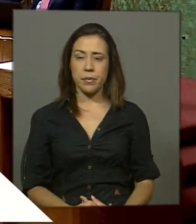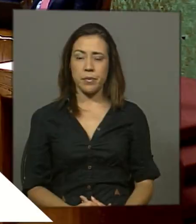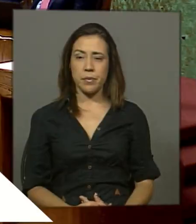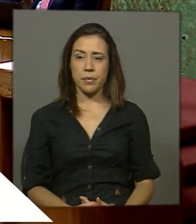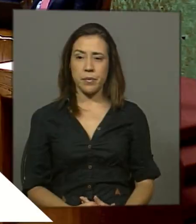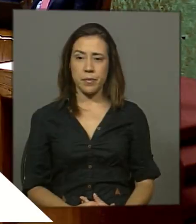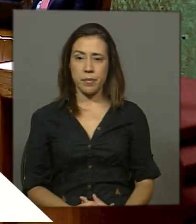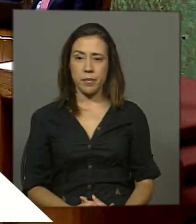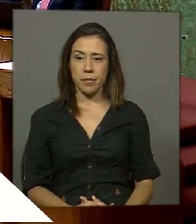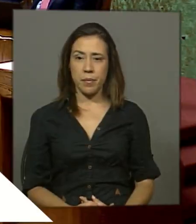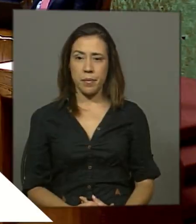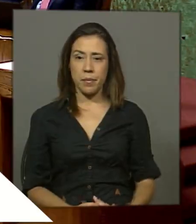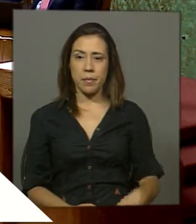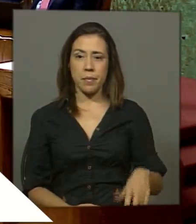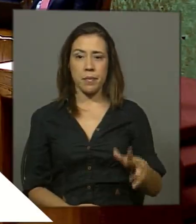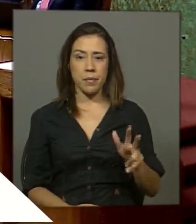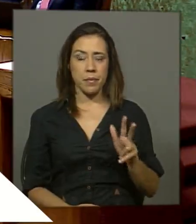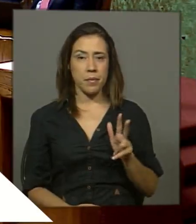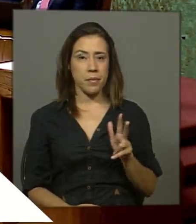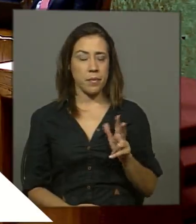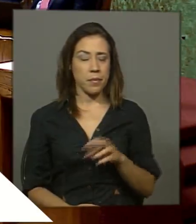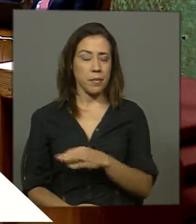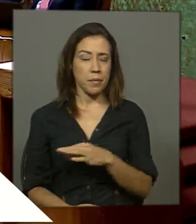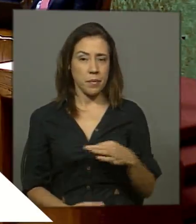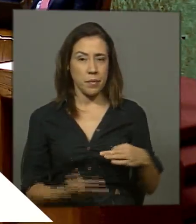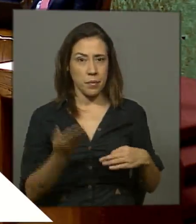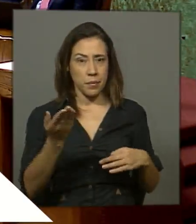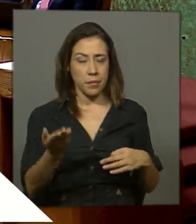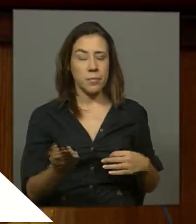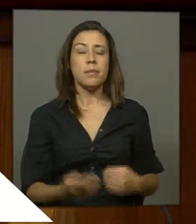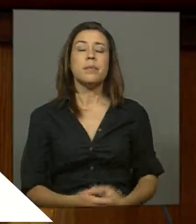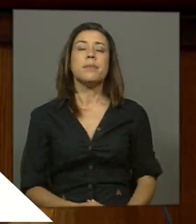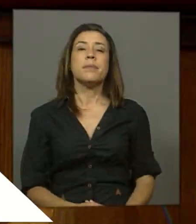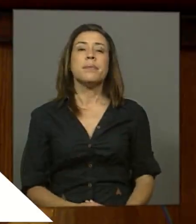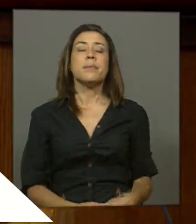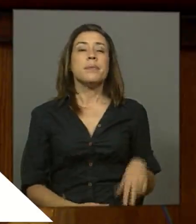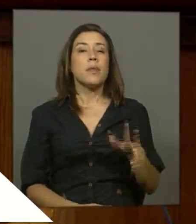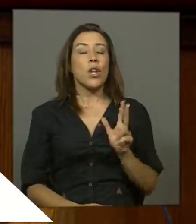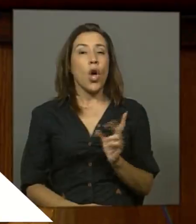prioridad señor ministro señor diputado